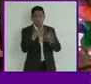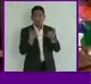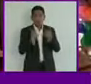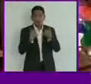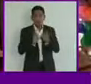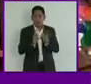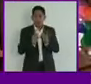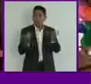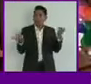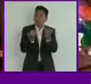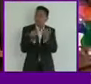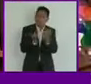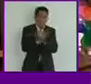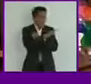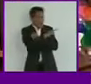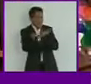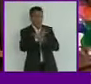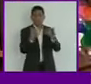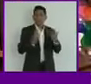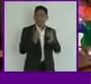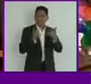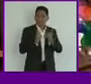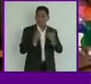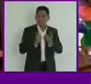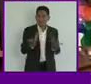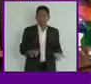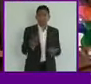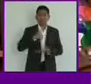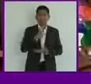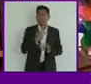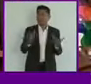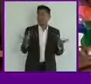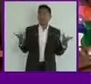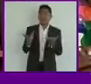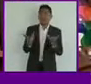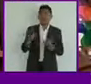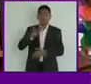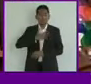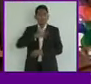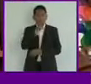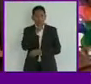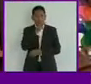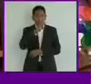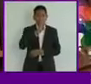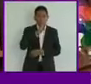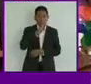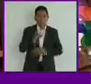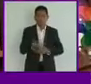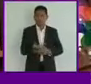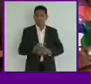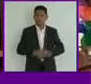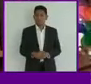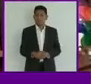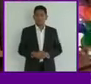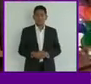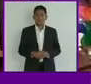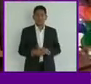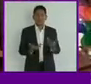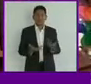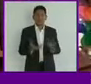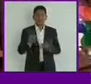¿saben? Entonces, en ese sentido, me parece que este conversatorio, este webinar 3 concretamente, ha logrado un